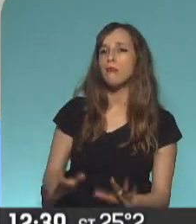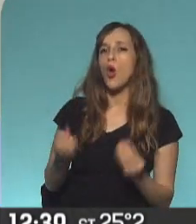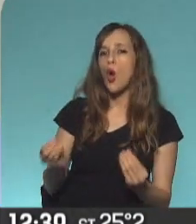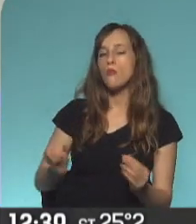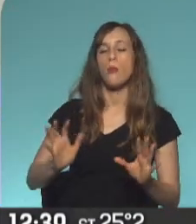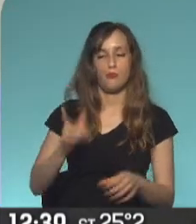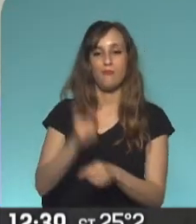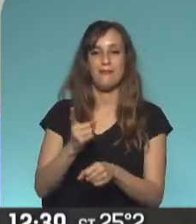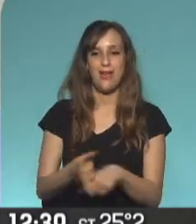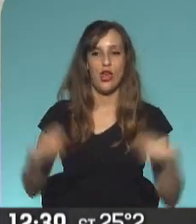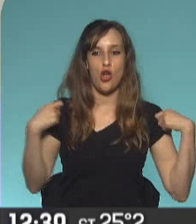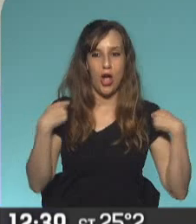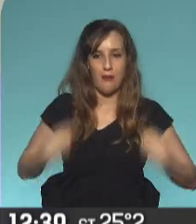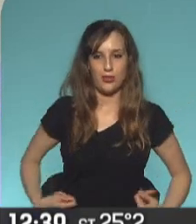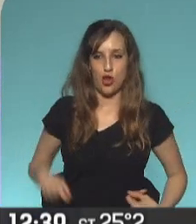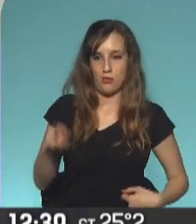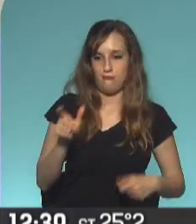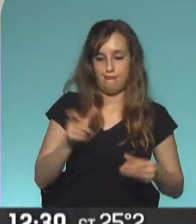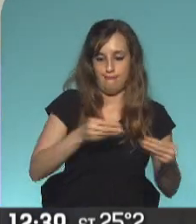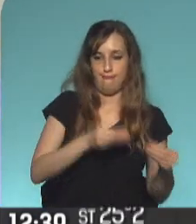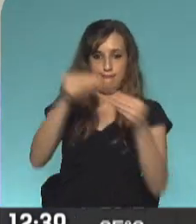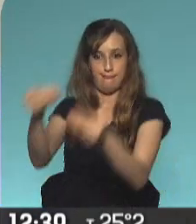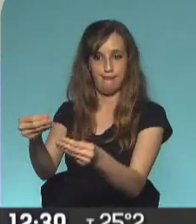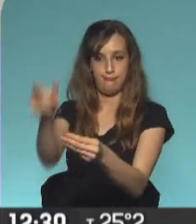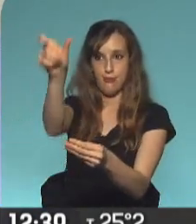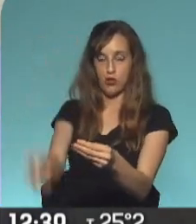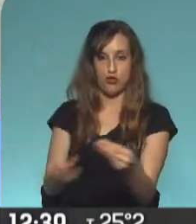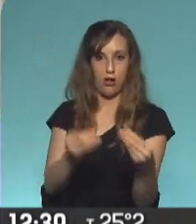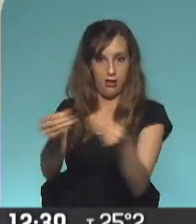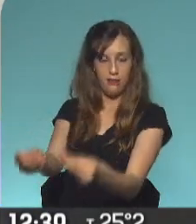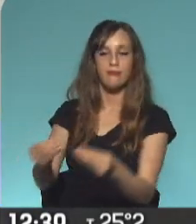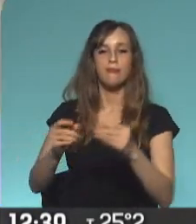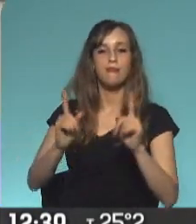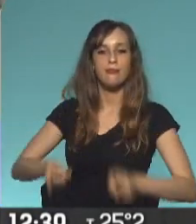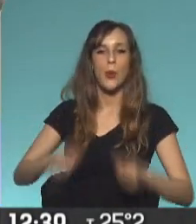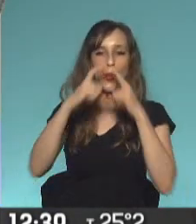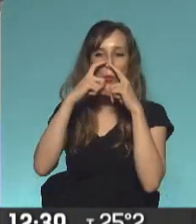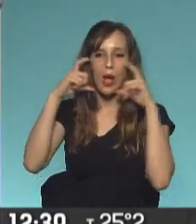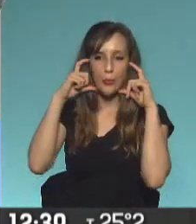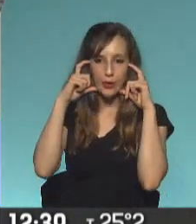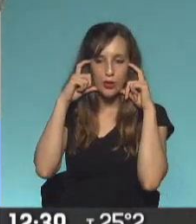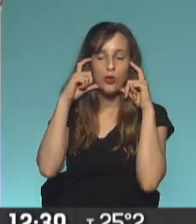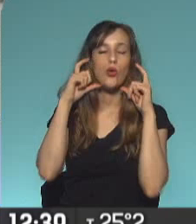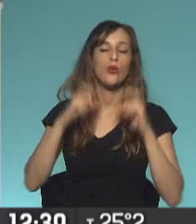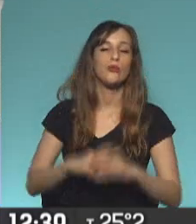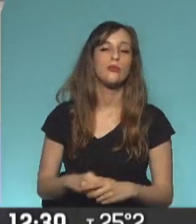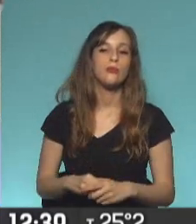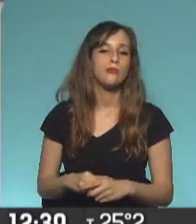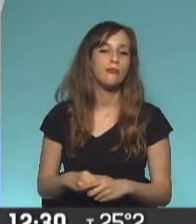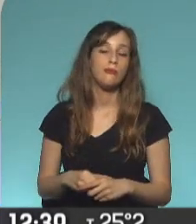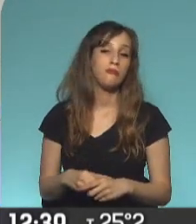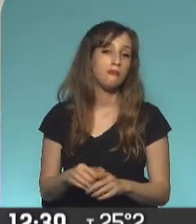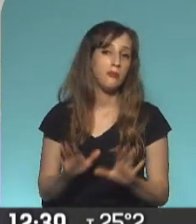pone un camisolín, se le pone, barbijo, de todo lo que corresponde en la